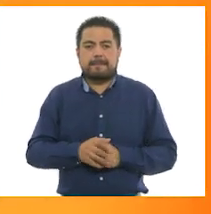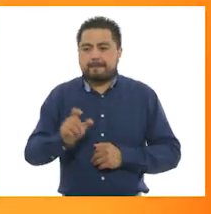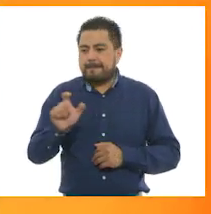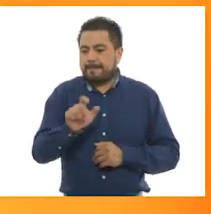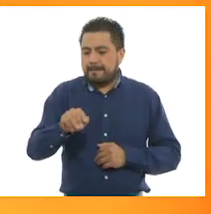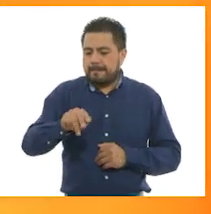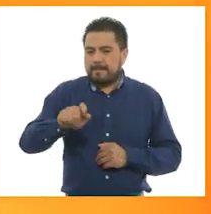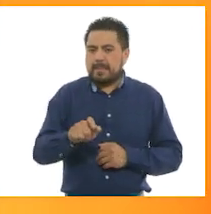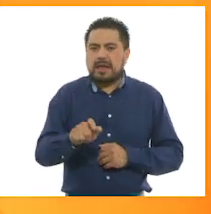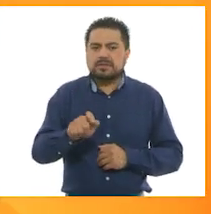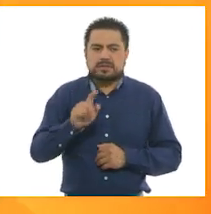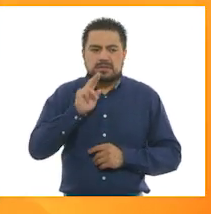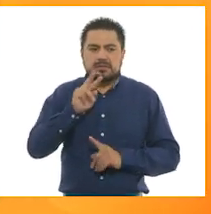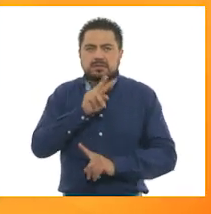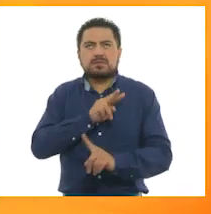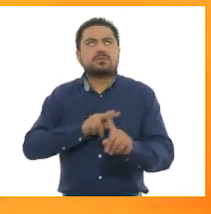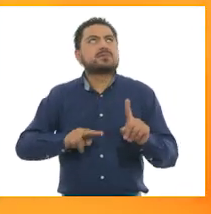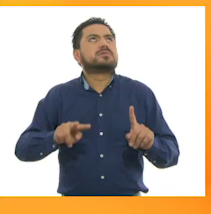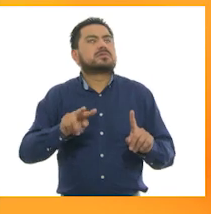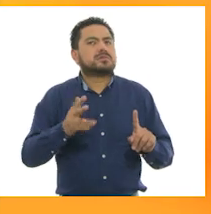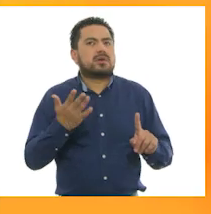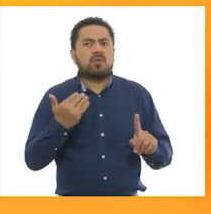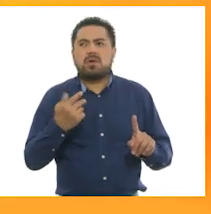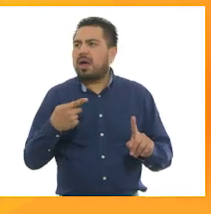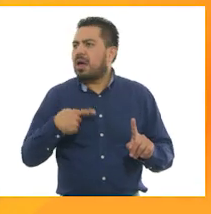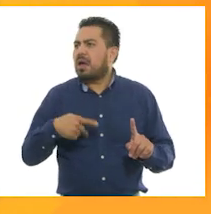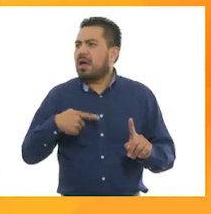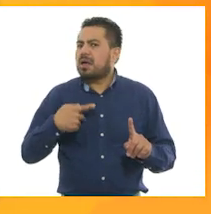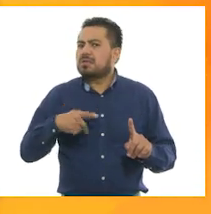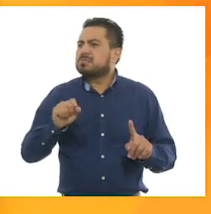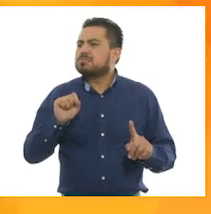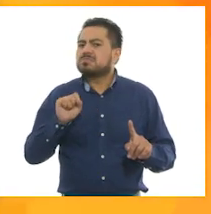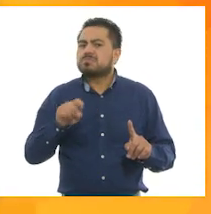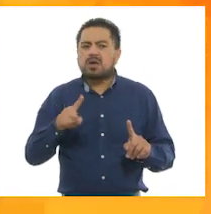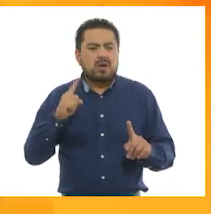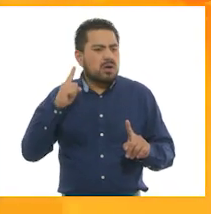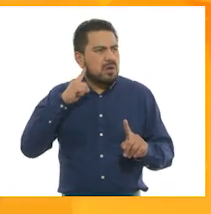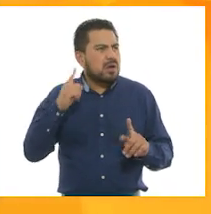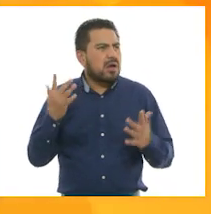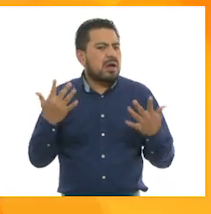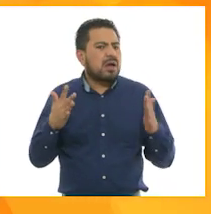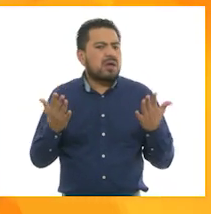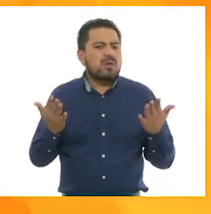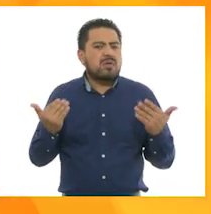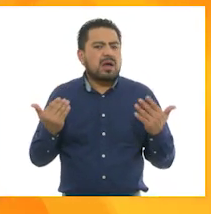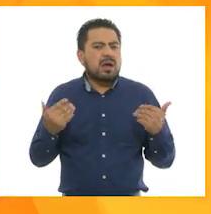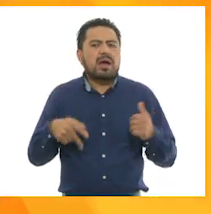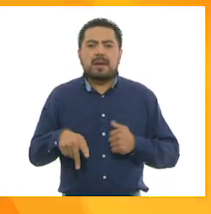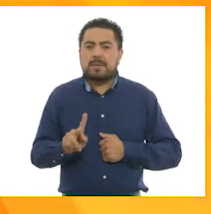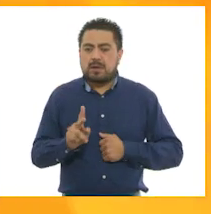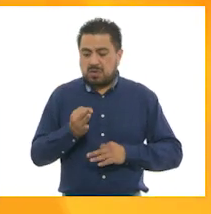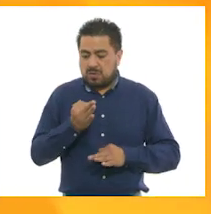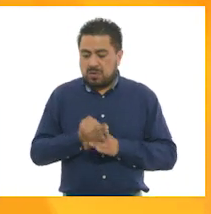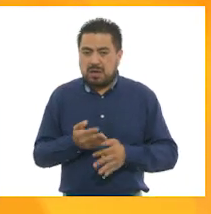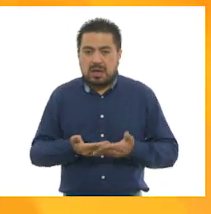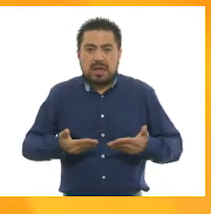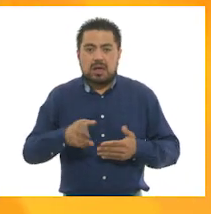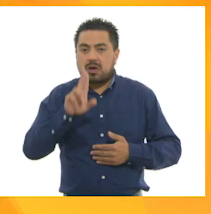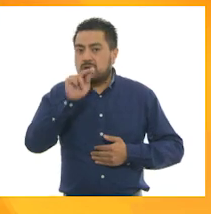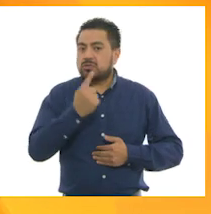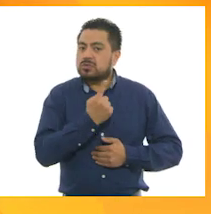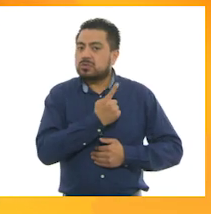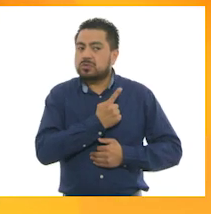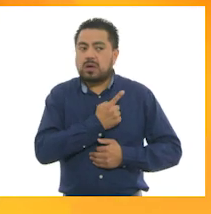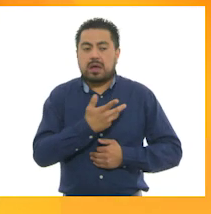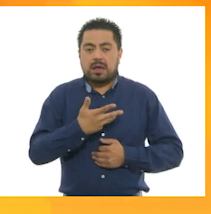Cuando Max miró a su alrededor, no vio público ni tampoco oyó aplausos. Pero esta vez no estaba